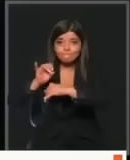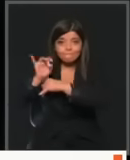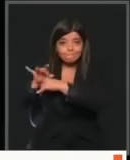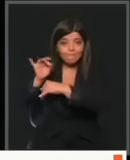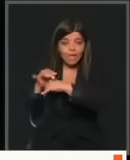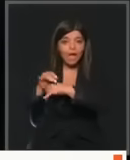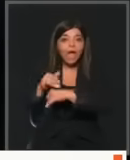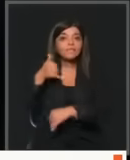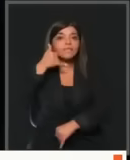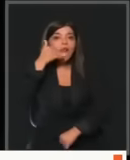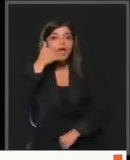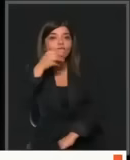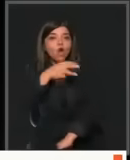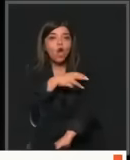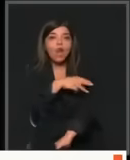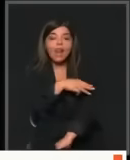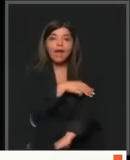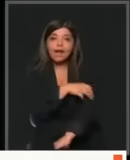metropolitana.